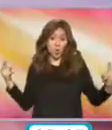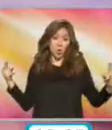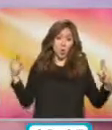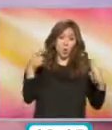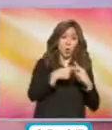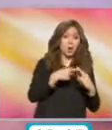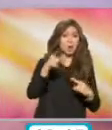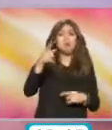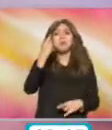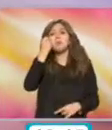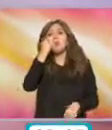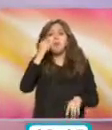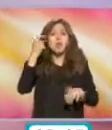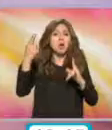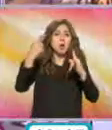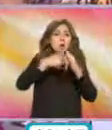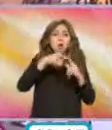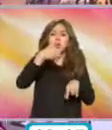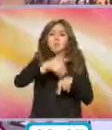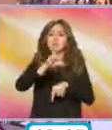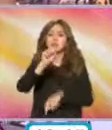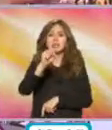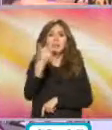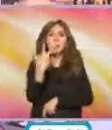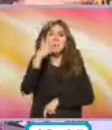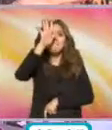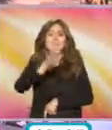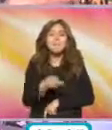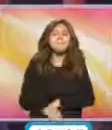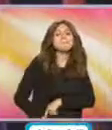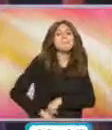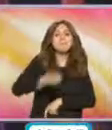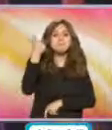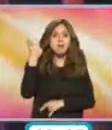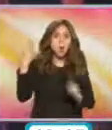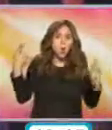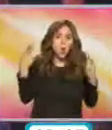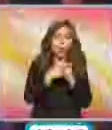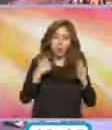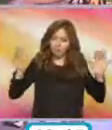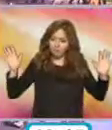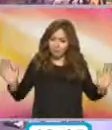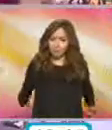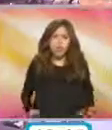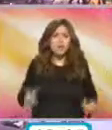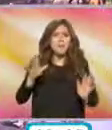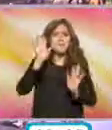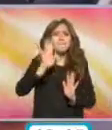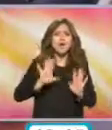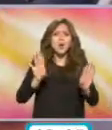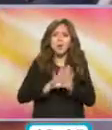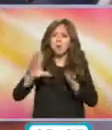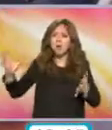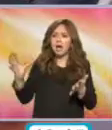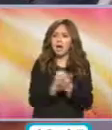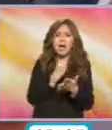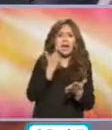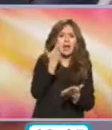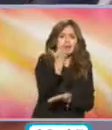sea su gol número 68, es como si... como fue el primero, ¿no? El primero, sí, acabaron de ganar la lotería a otro hijo, no sé.